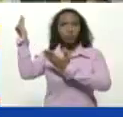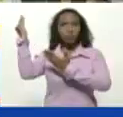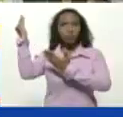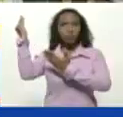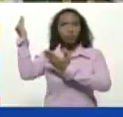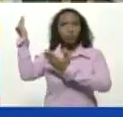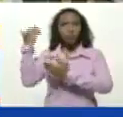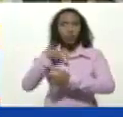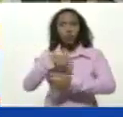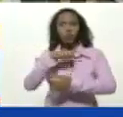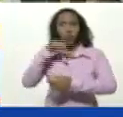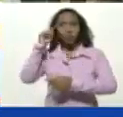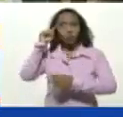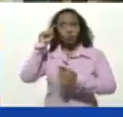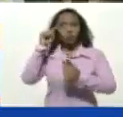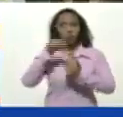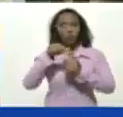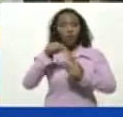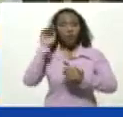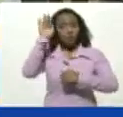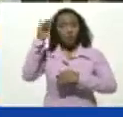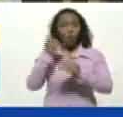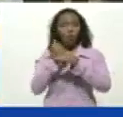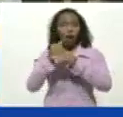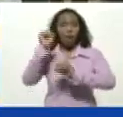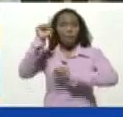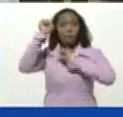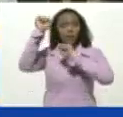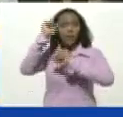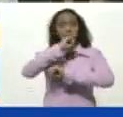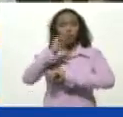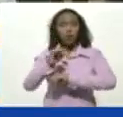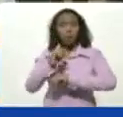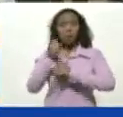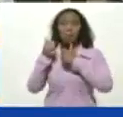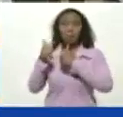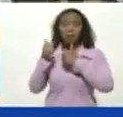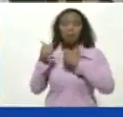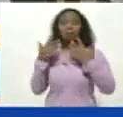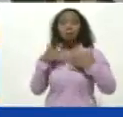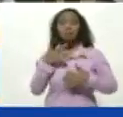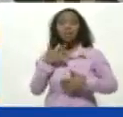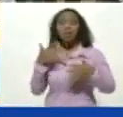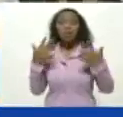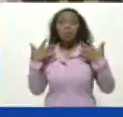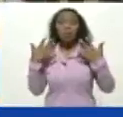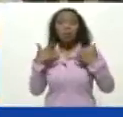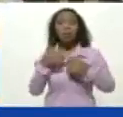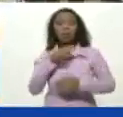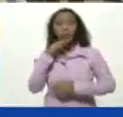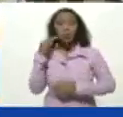Estamos destinados a vencer. Un aplauso al Zulia, Cabima. Buen clima, nos dice el gobernador Omar Prieto,